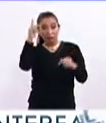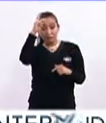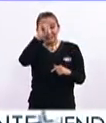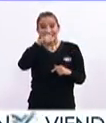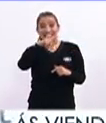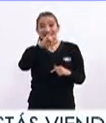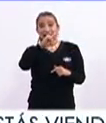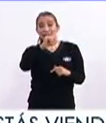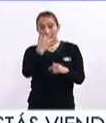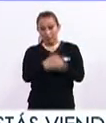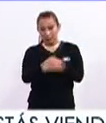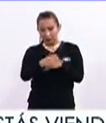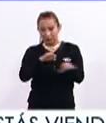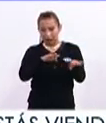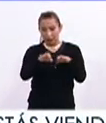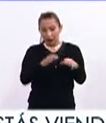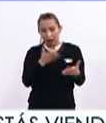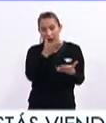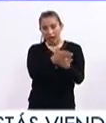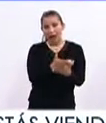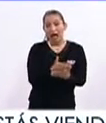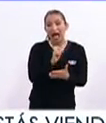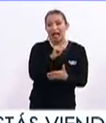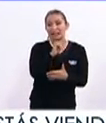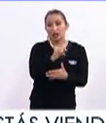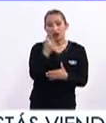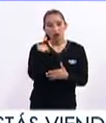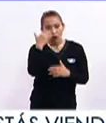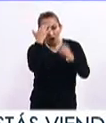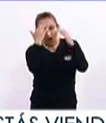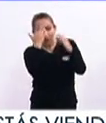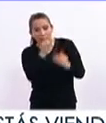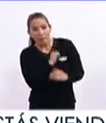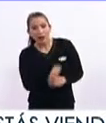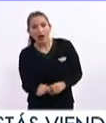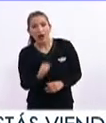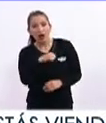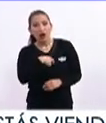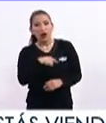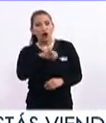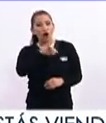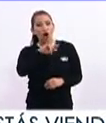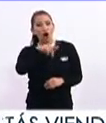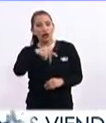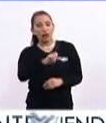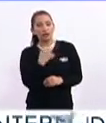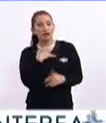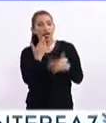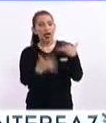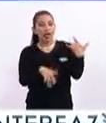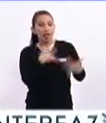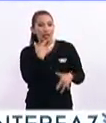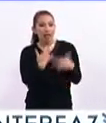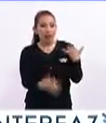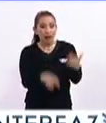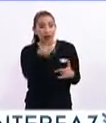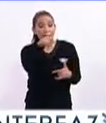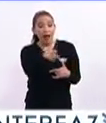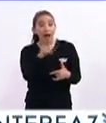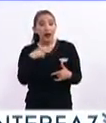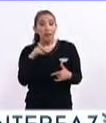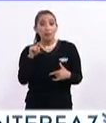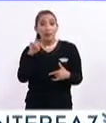psiquiatra. Mientras trabajaba en el asilo Arkham, Harley conoció al villano Joker, del cual se enamoró perdidamente. Es